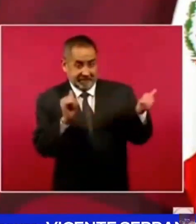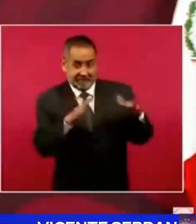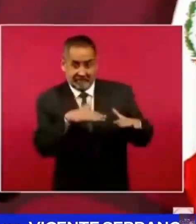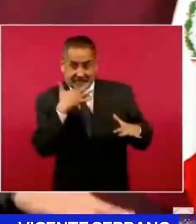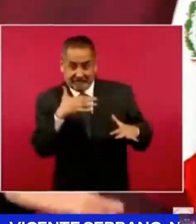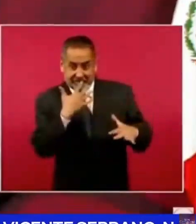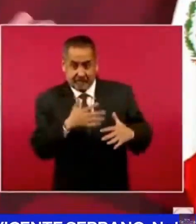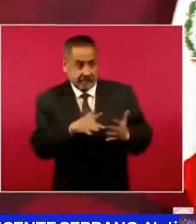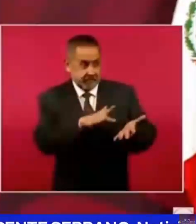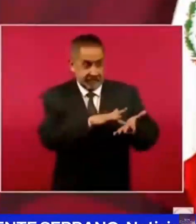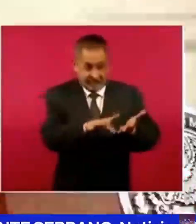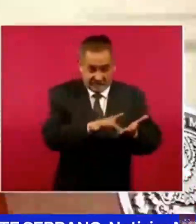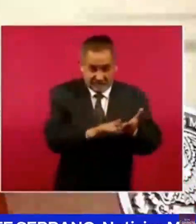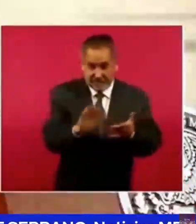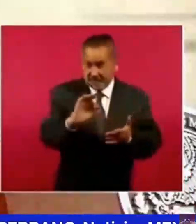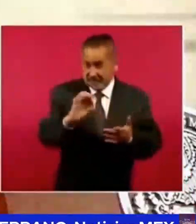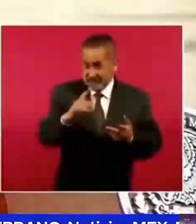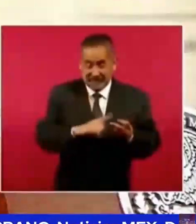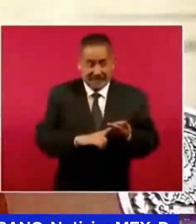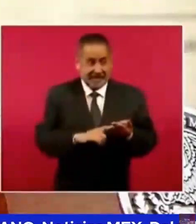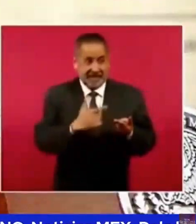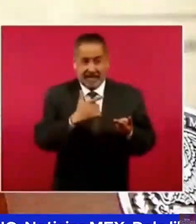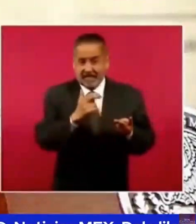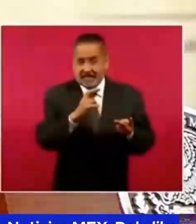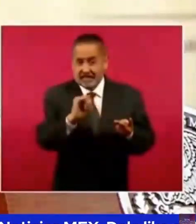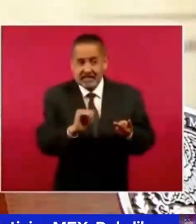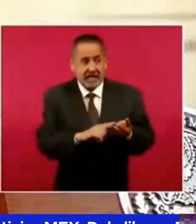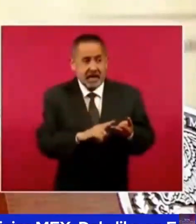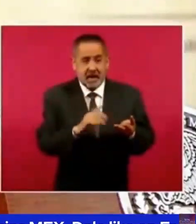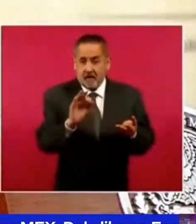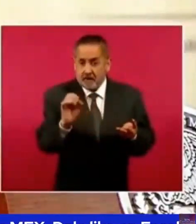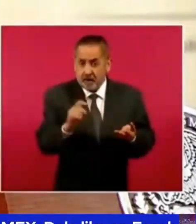el Calderón a García Luna Fox